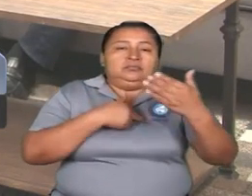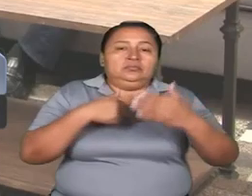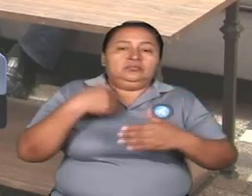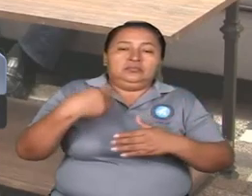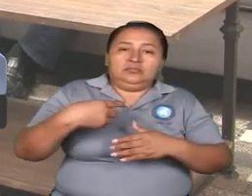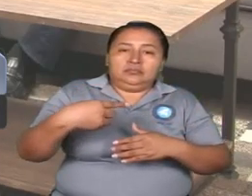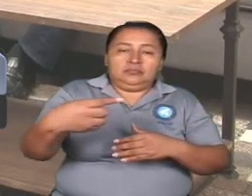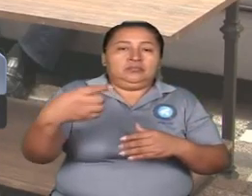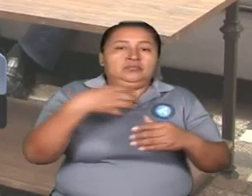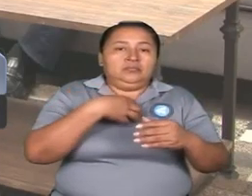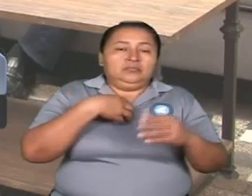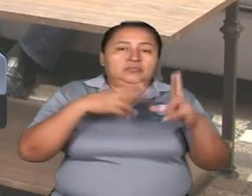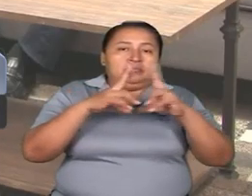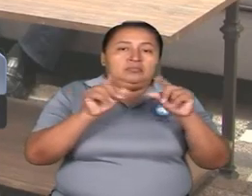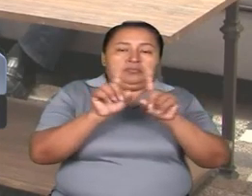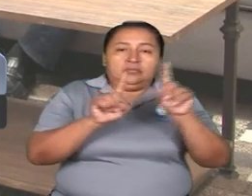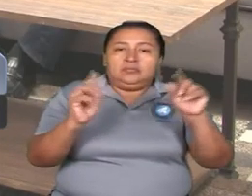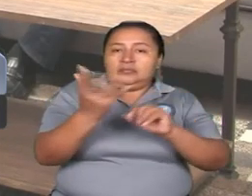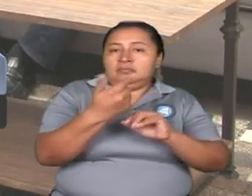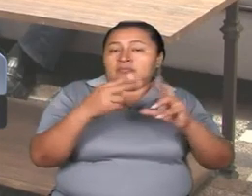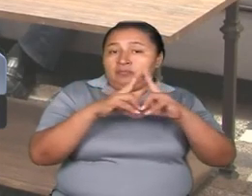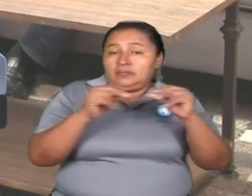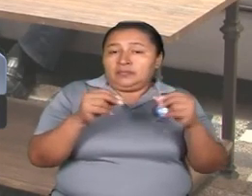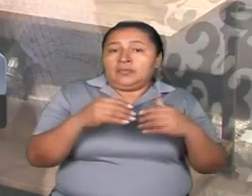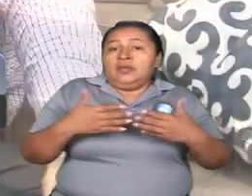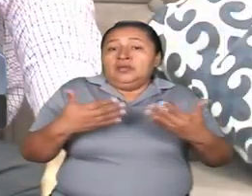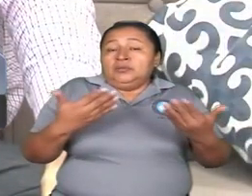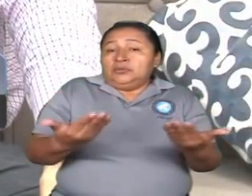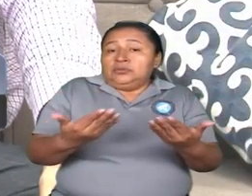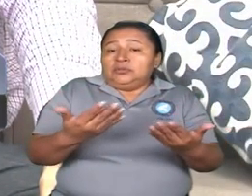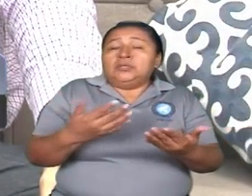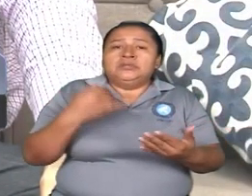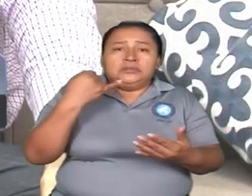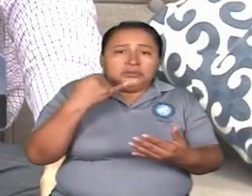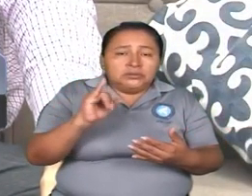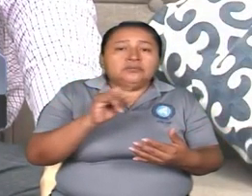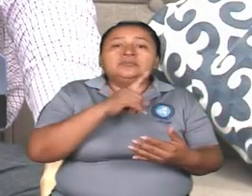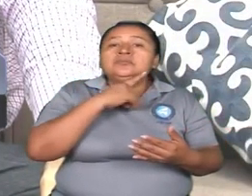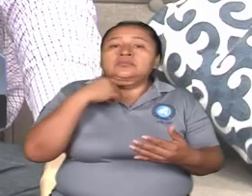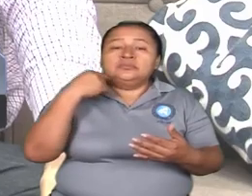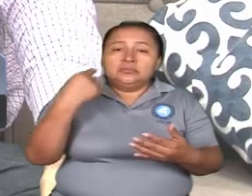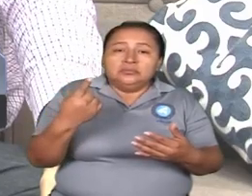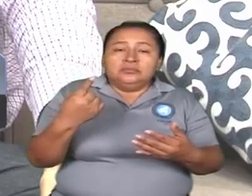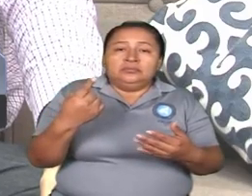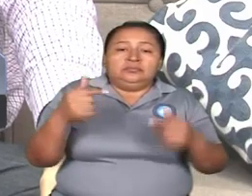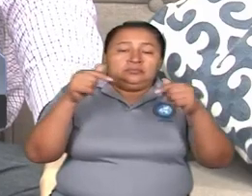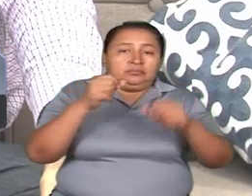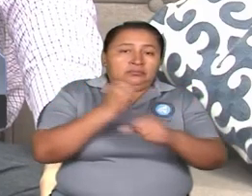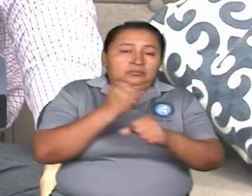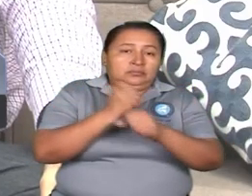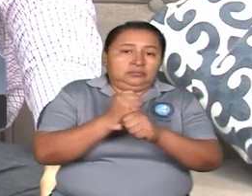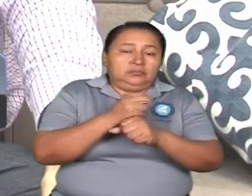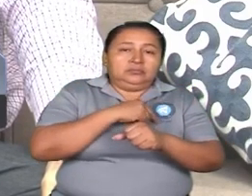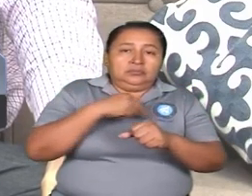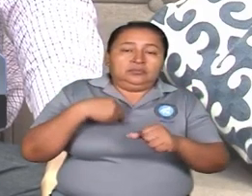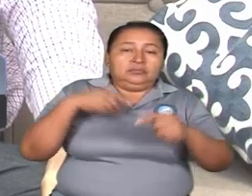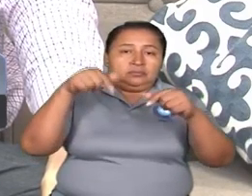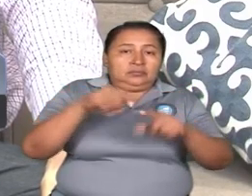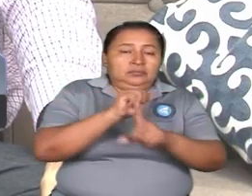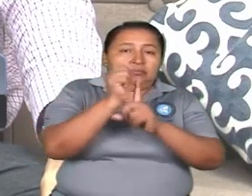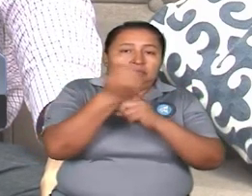día a nivel de todo el país. Entonces, sí, efectivamente, el trabajo que se hace en la